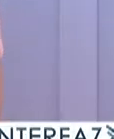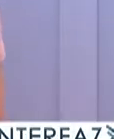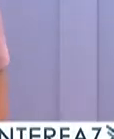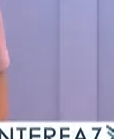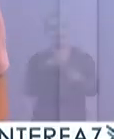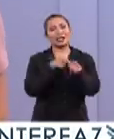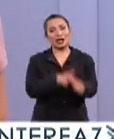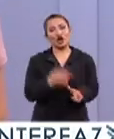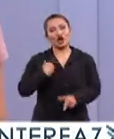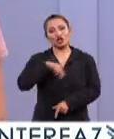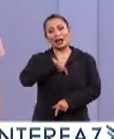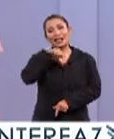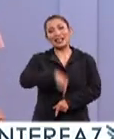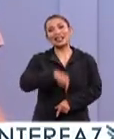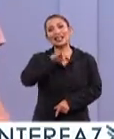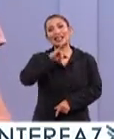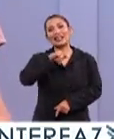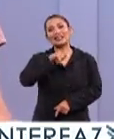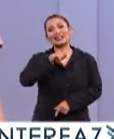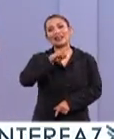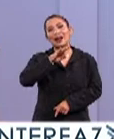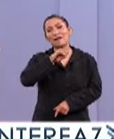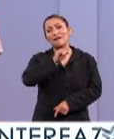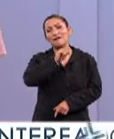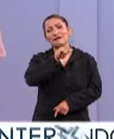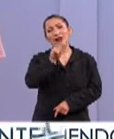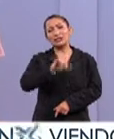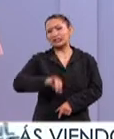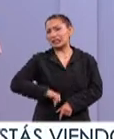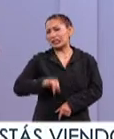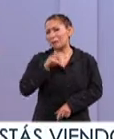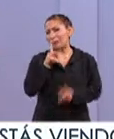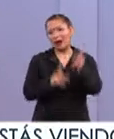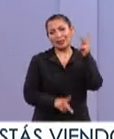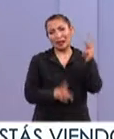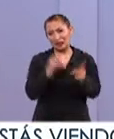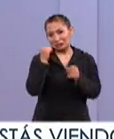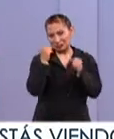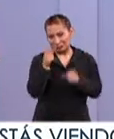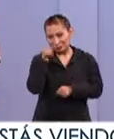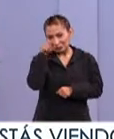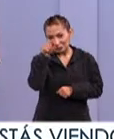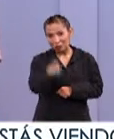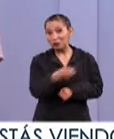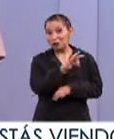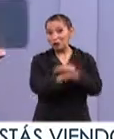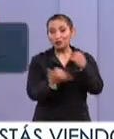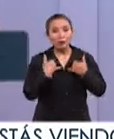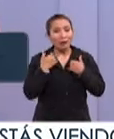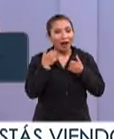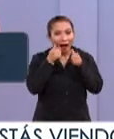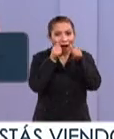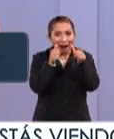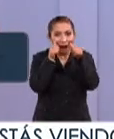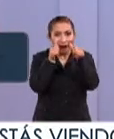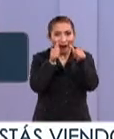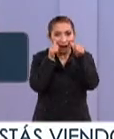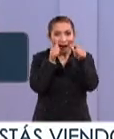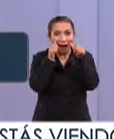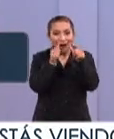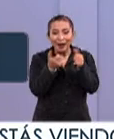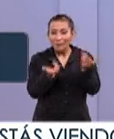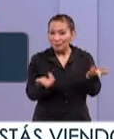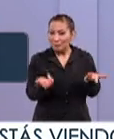Gracias por seguir con nosotros en Interfaz. Estamos en una interesantísima charla que seguramente todos los jóvenes están poniendo